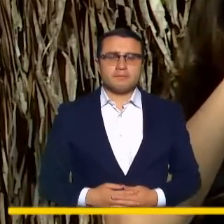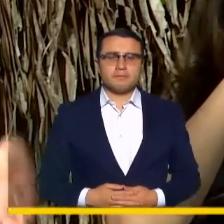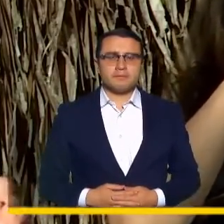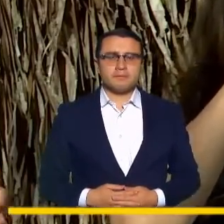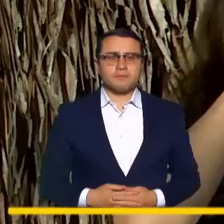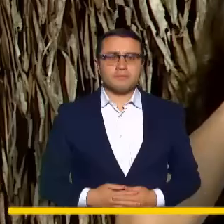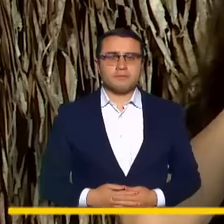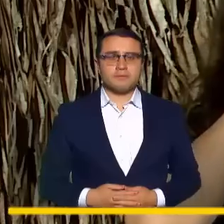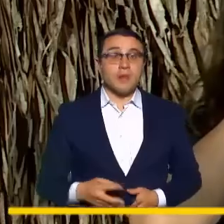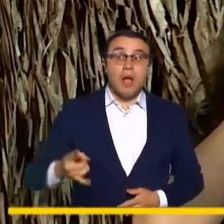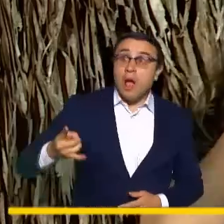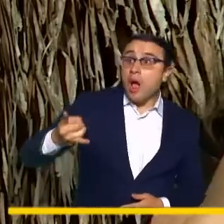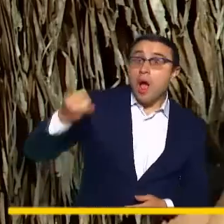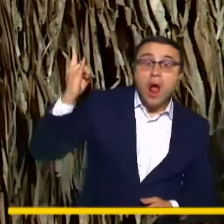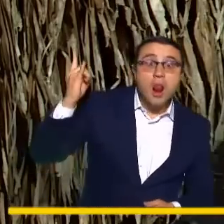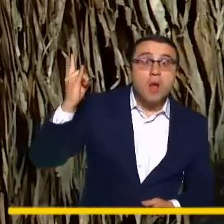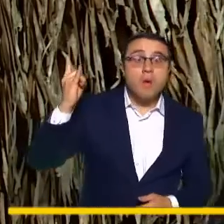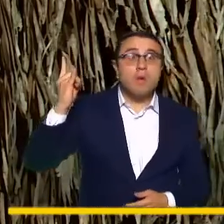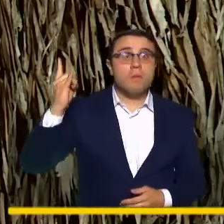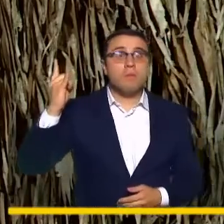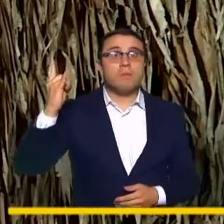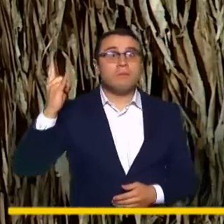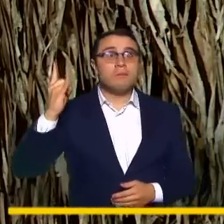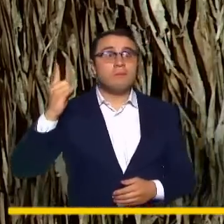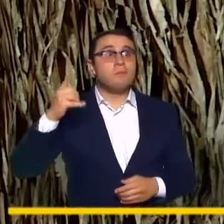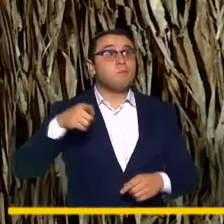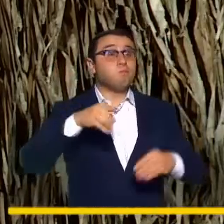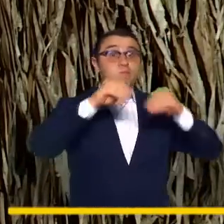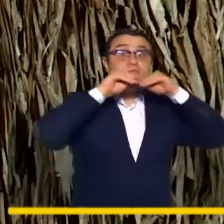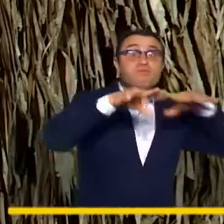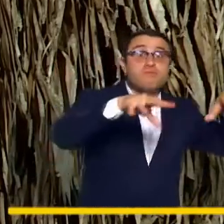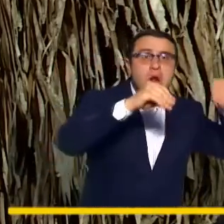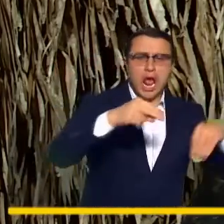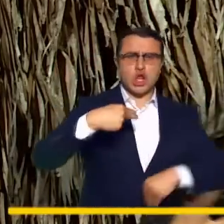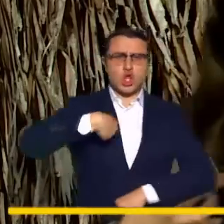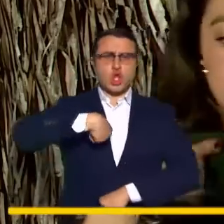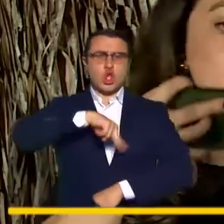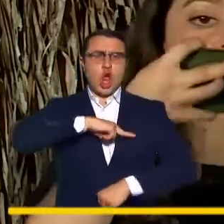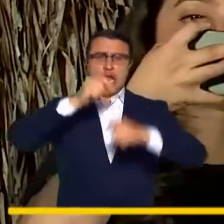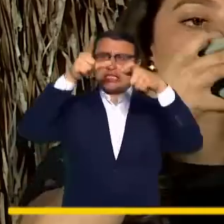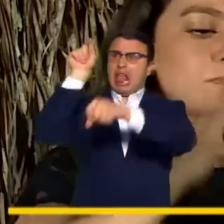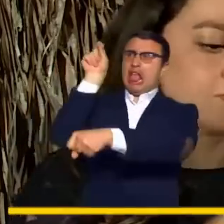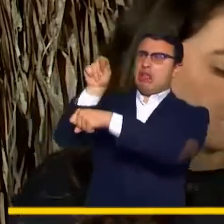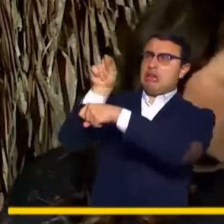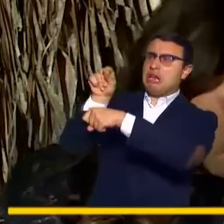Y hubo algún, igual que hoy nos acusan de expropiadores,